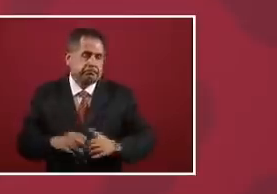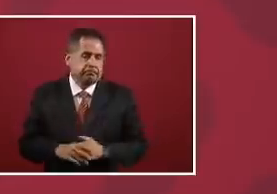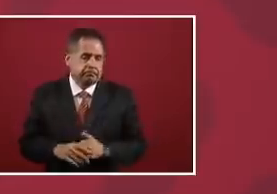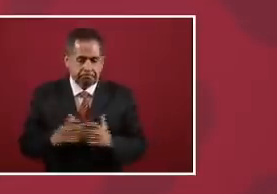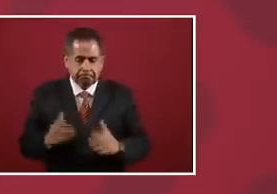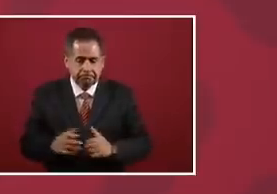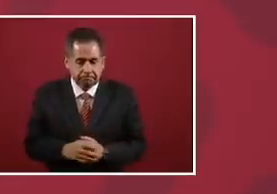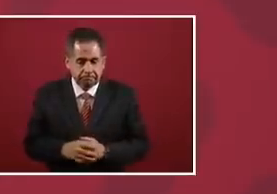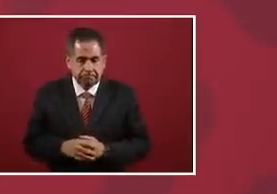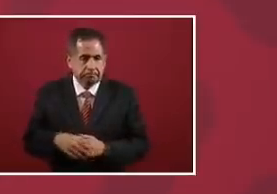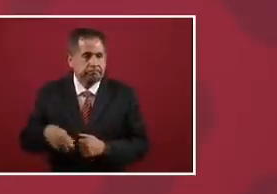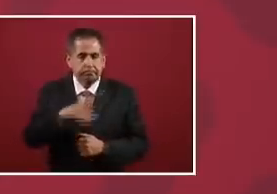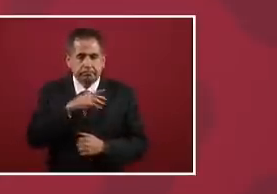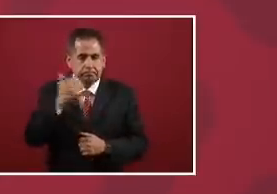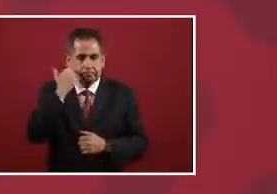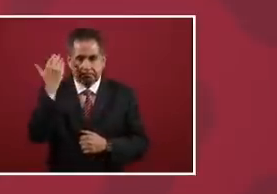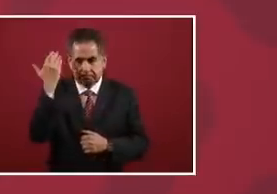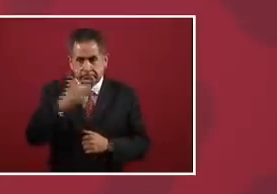Entonces, quieren saber